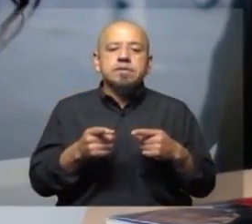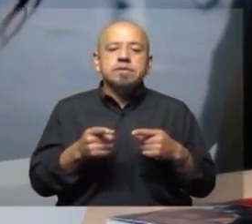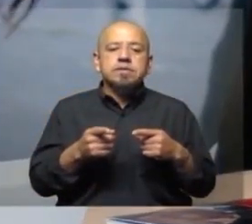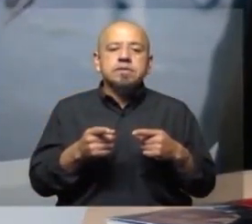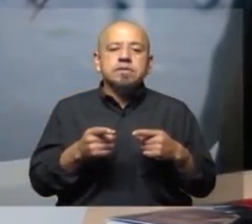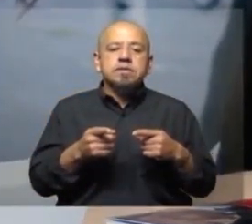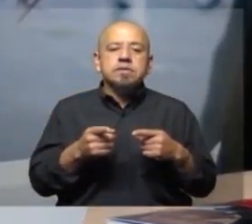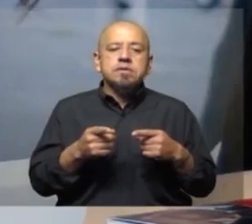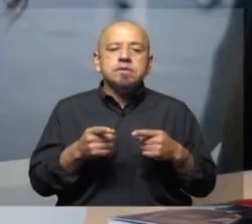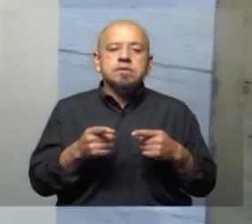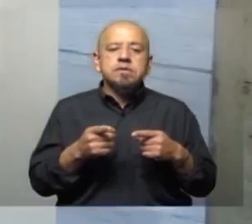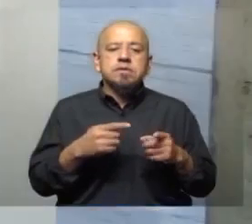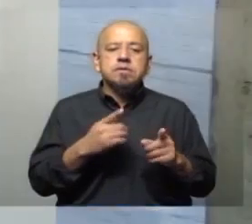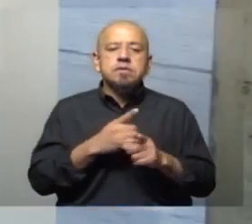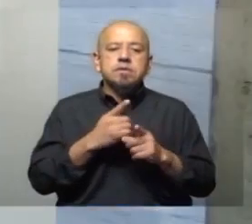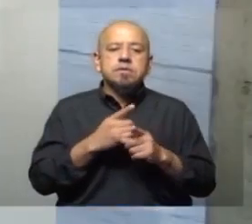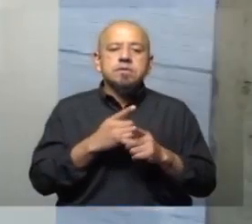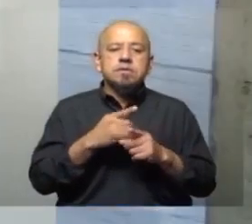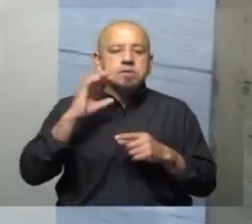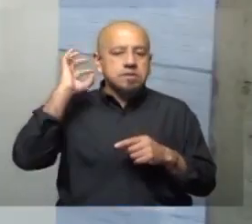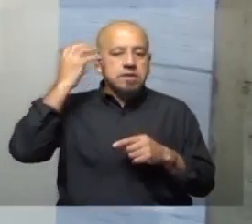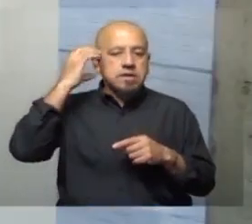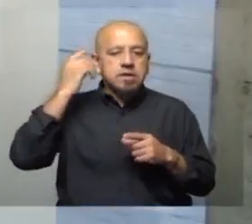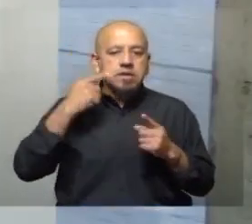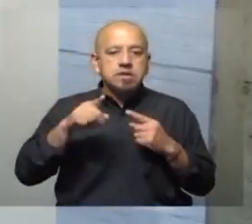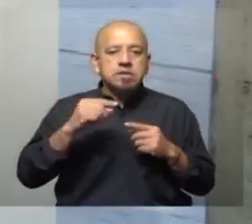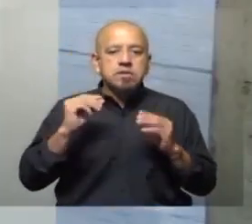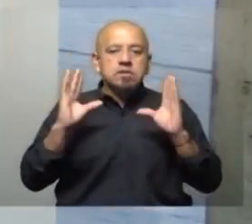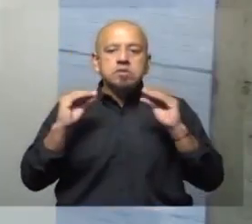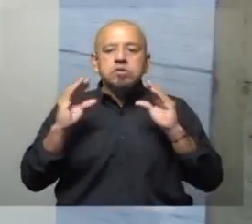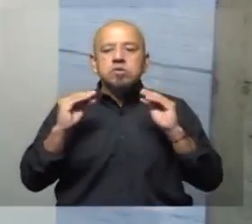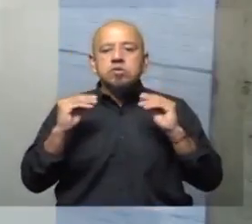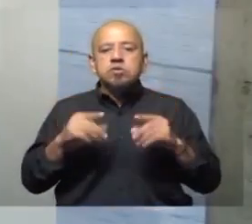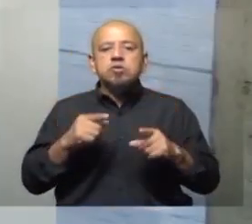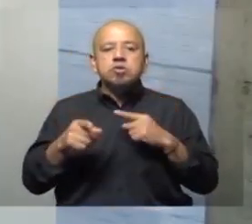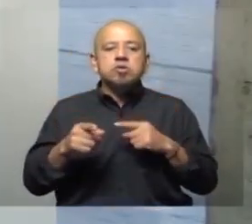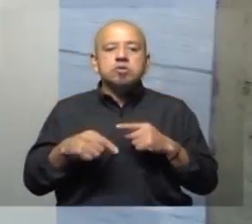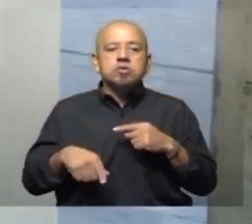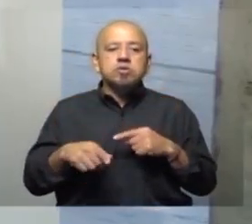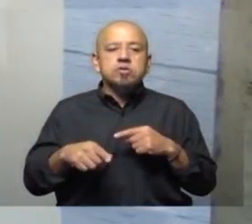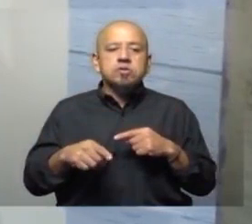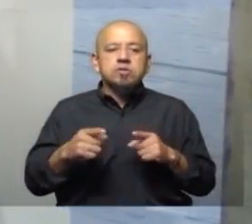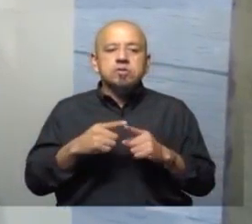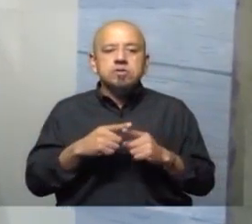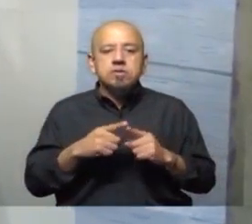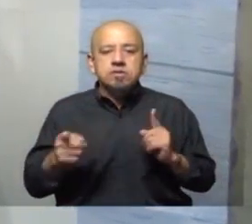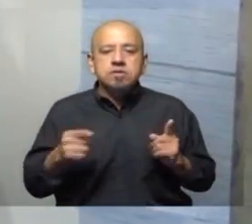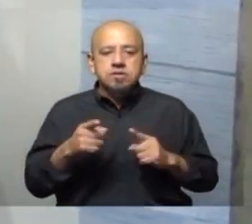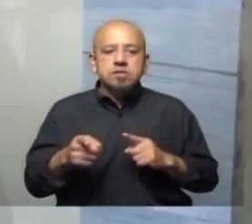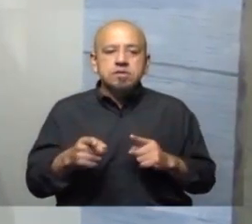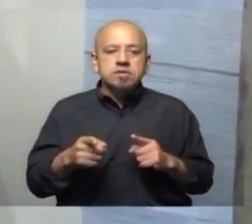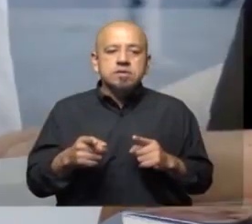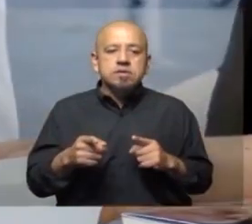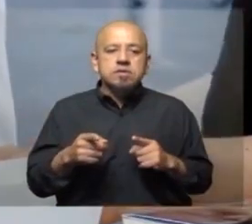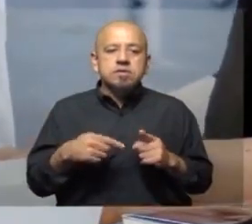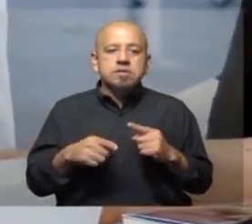no quiero en universal me los crucé que estaban haciendo de noche están estirando Todo lo que no pudieron poner todo lo que no entra